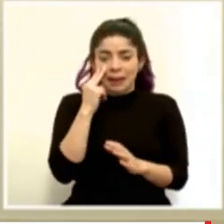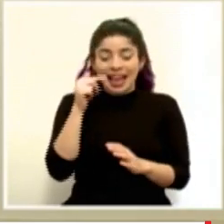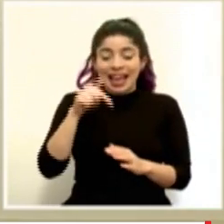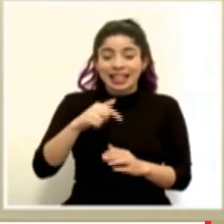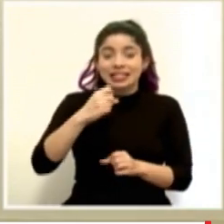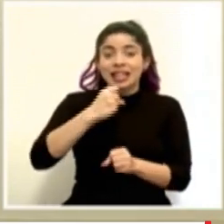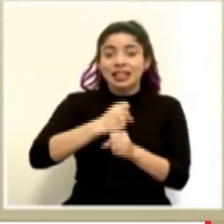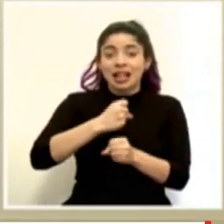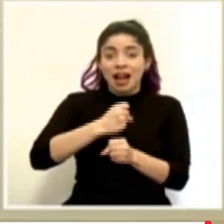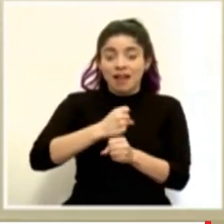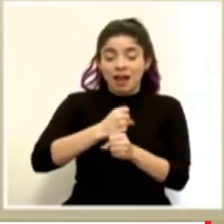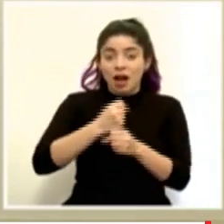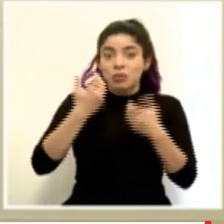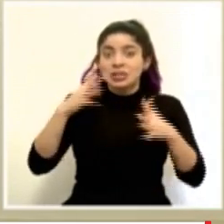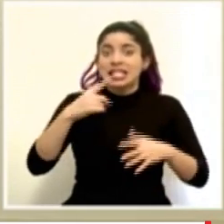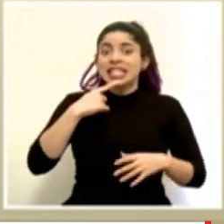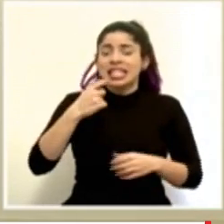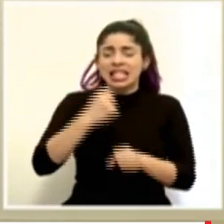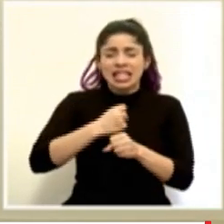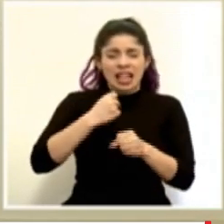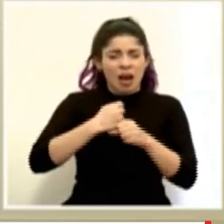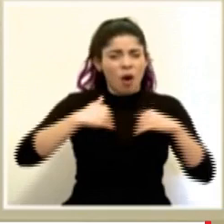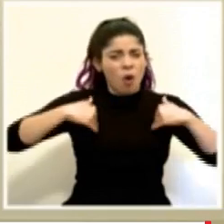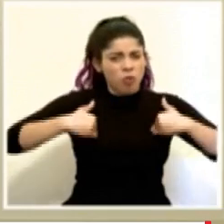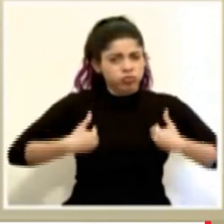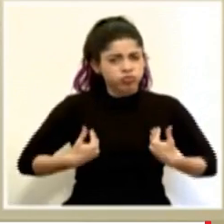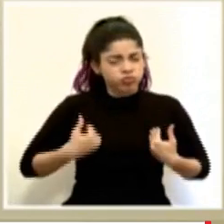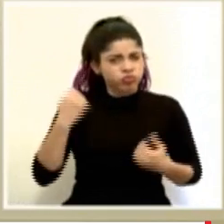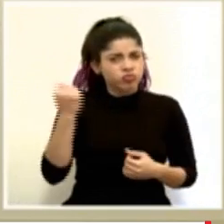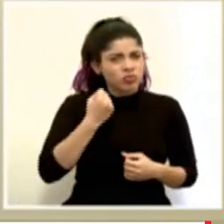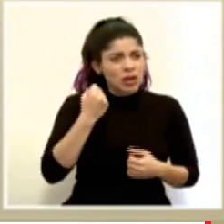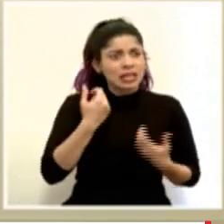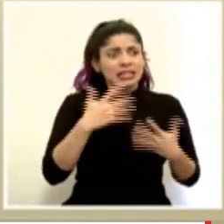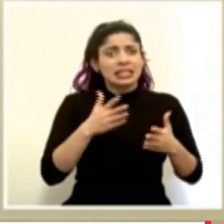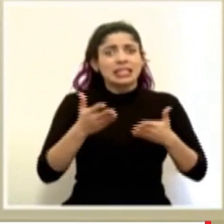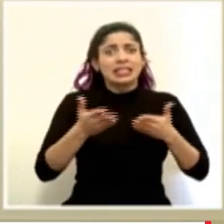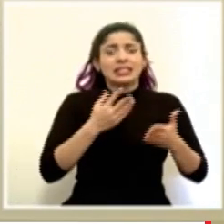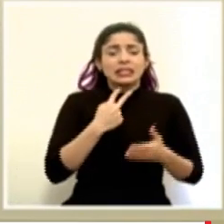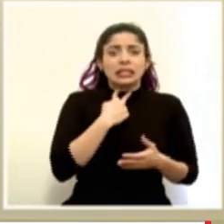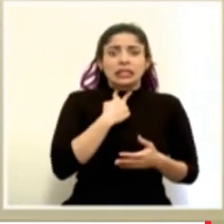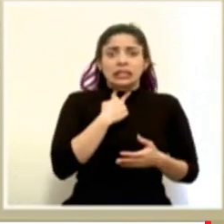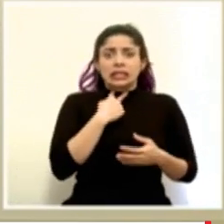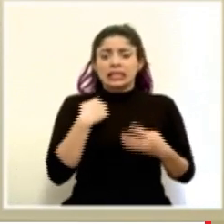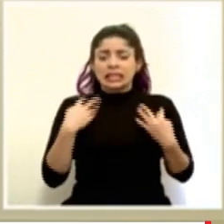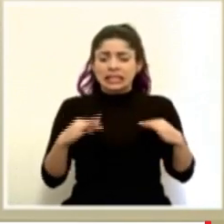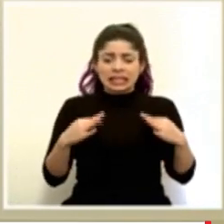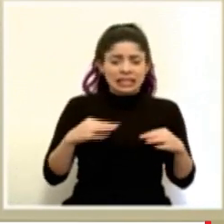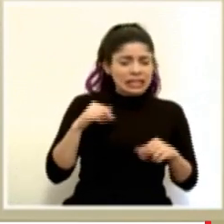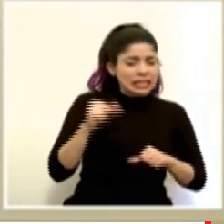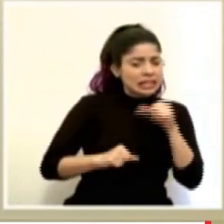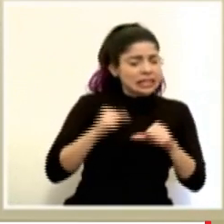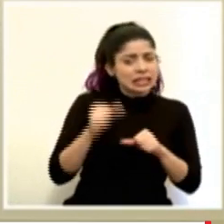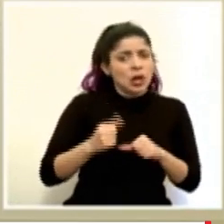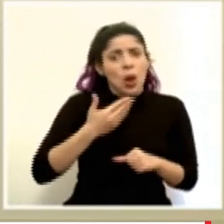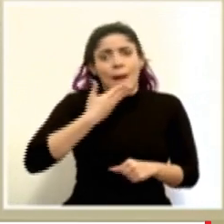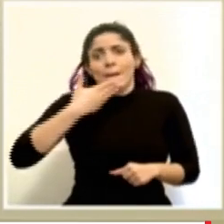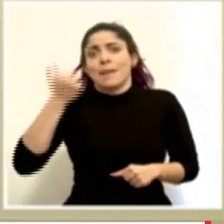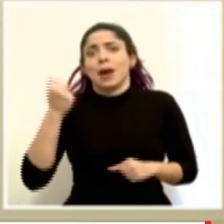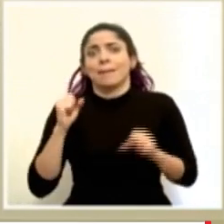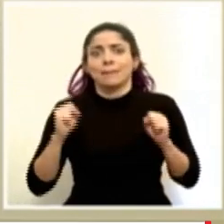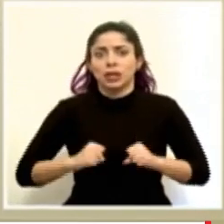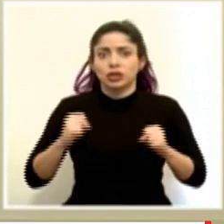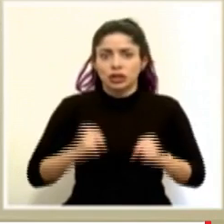es un trabajo, como hemos dicho, extenuante, donde ya hemos tenido colapso de los servicios y hemos estado haciendo lo mejor que podemos. Les aseguro